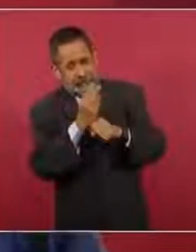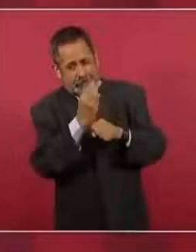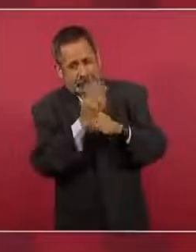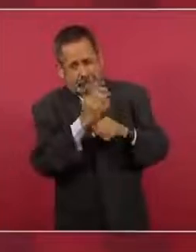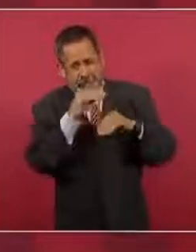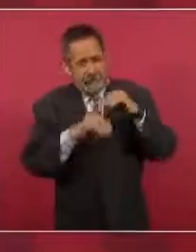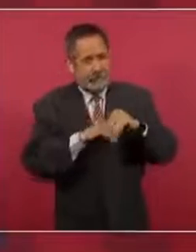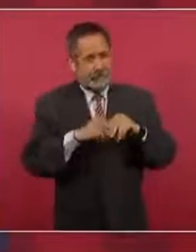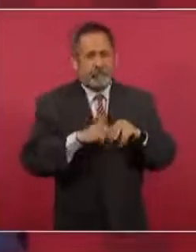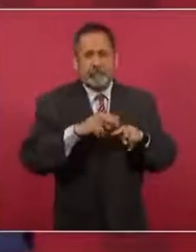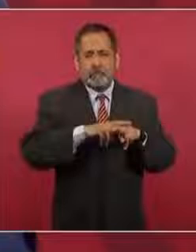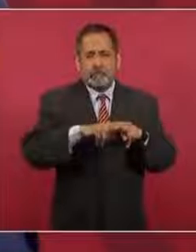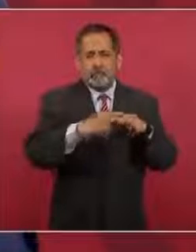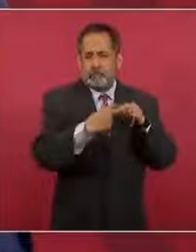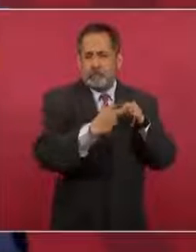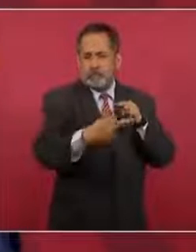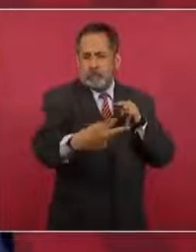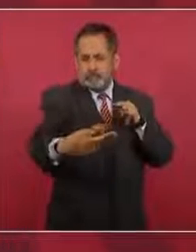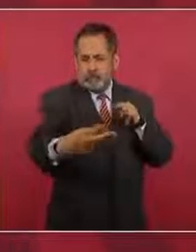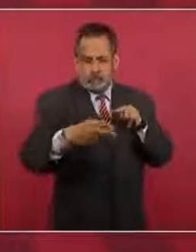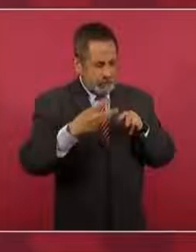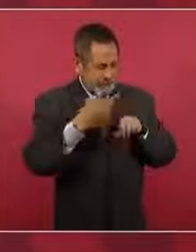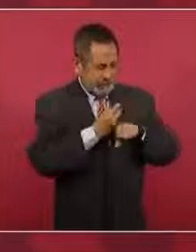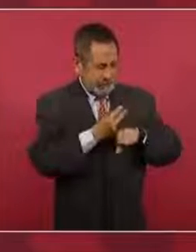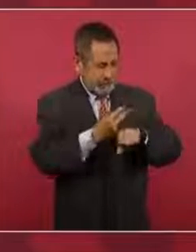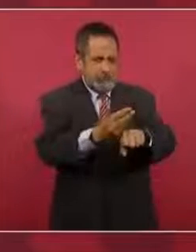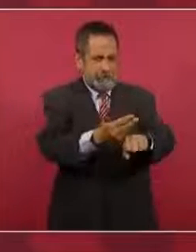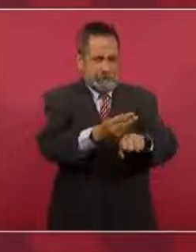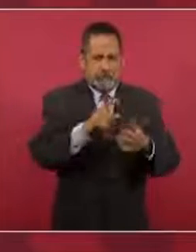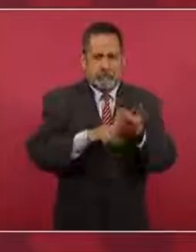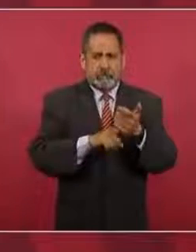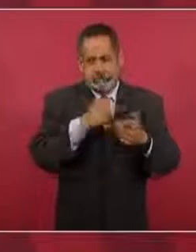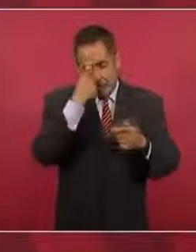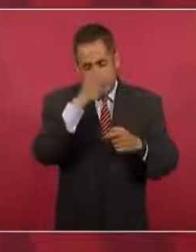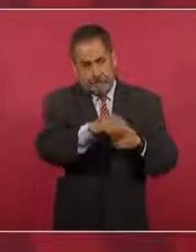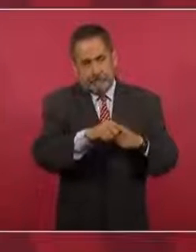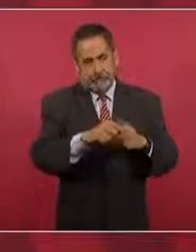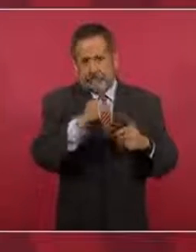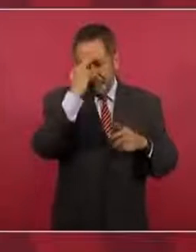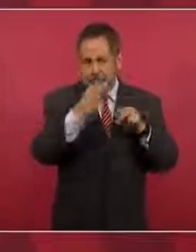la vía que se